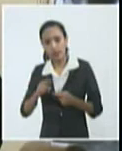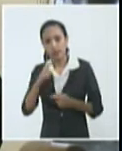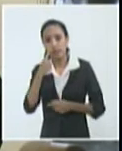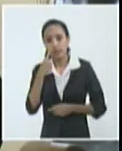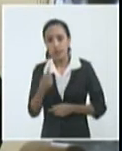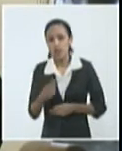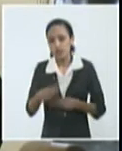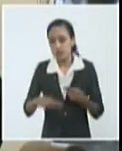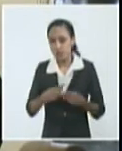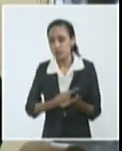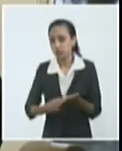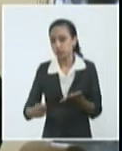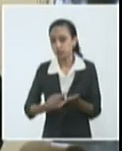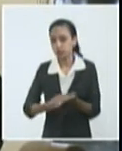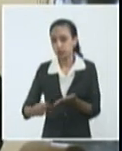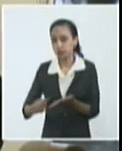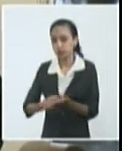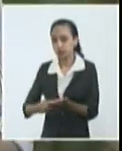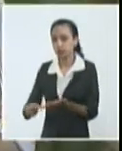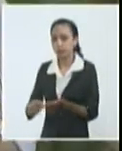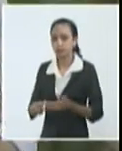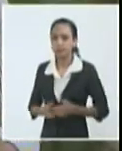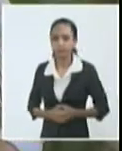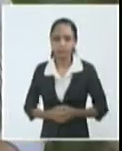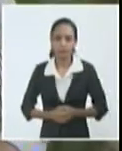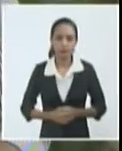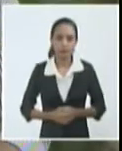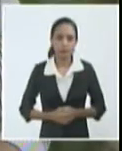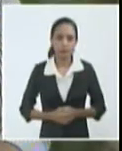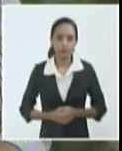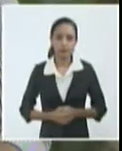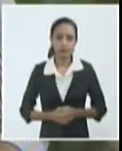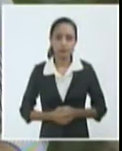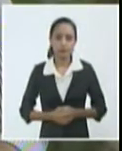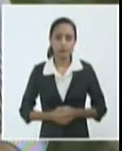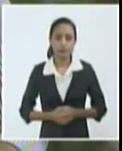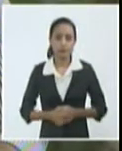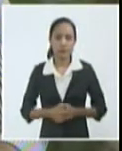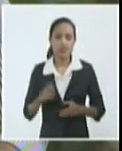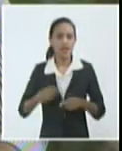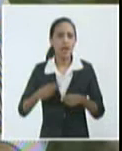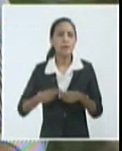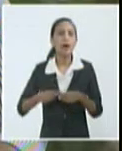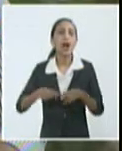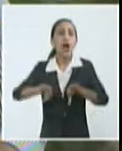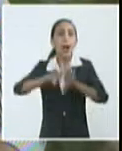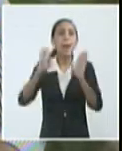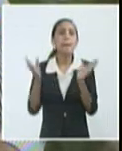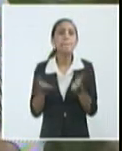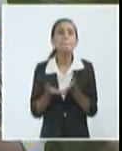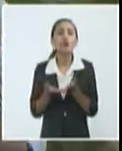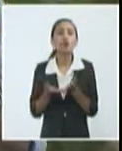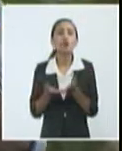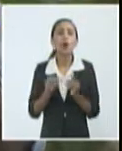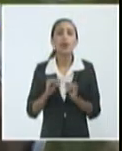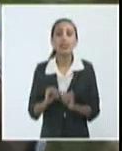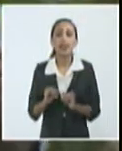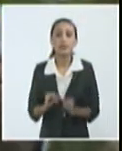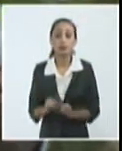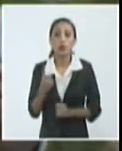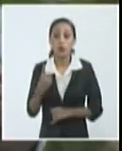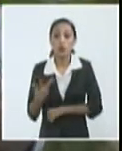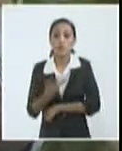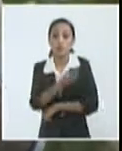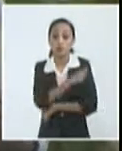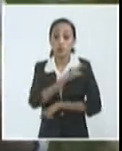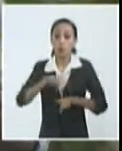semanalmente, que las da un sitio que se llama El Mundo en Datos, y que viene una de las estadísticas que presenta la vacunación por